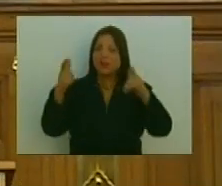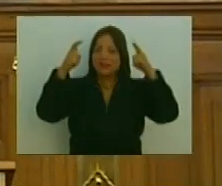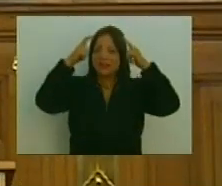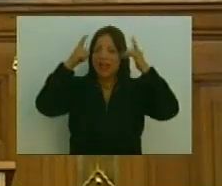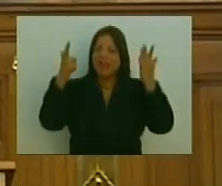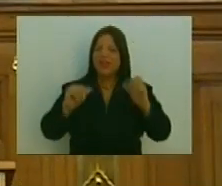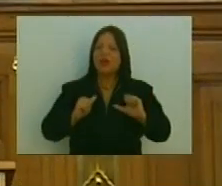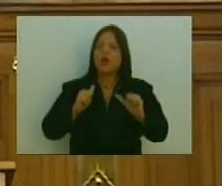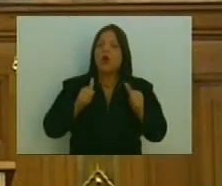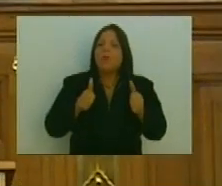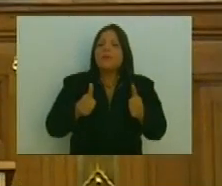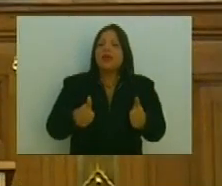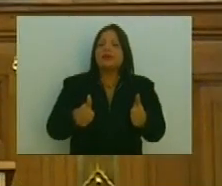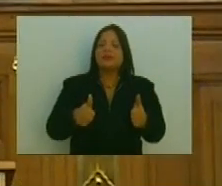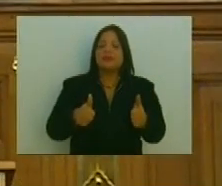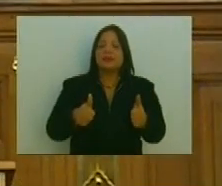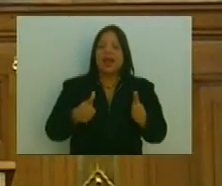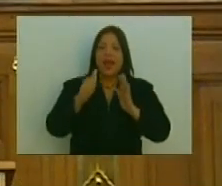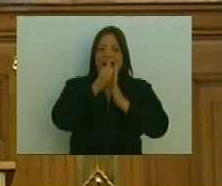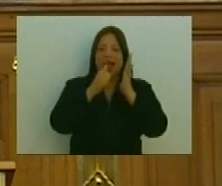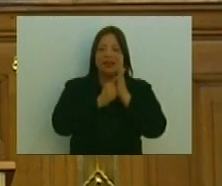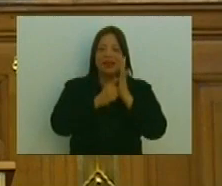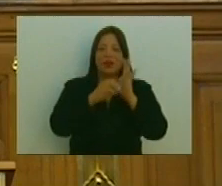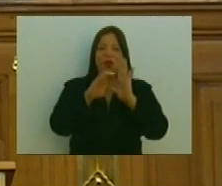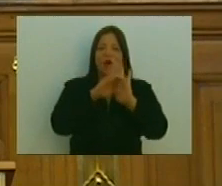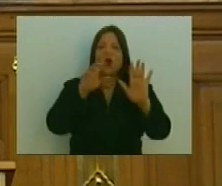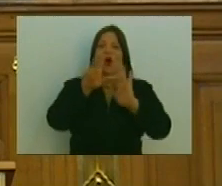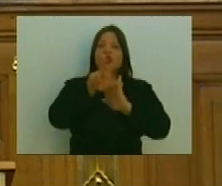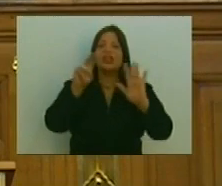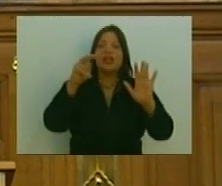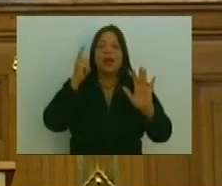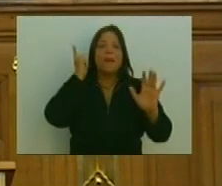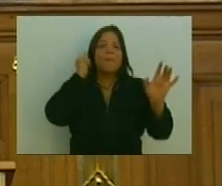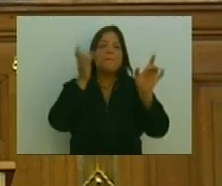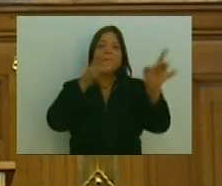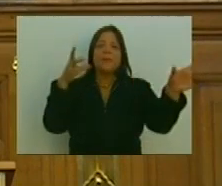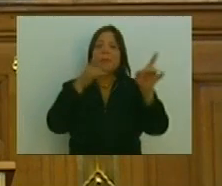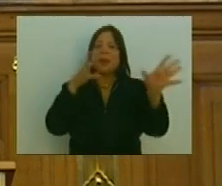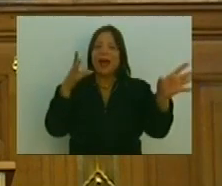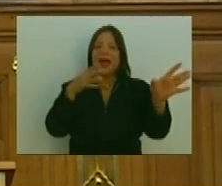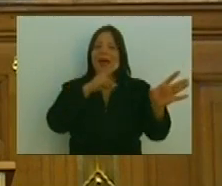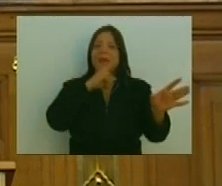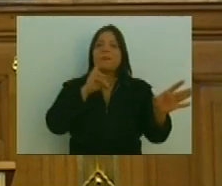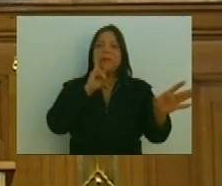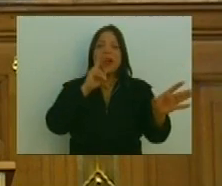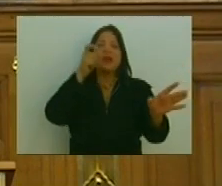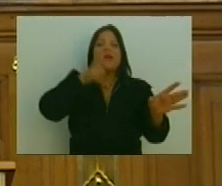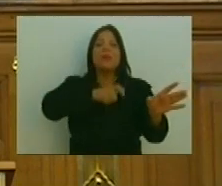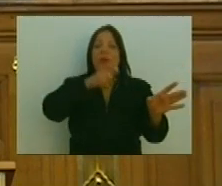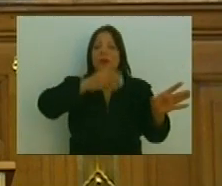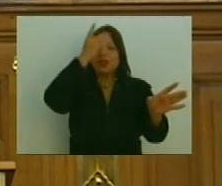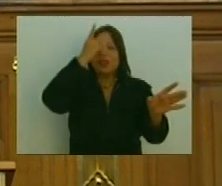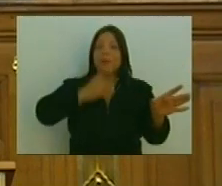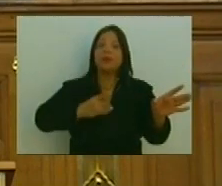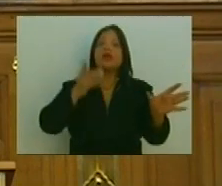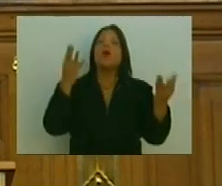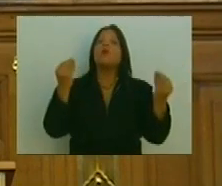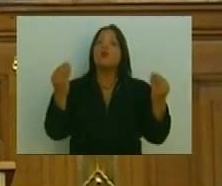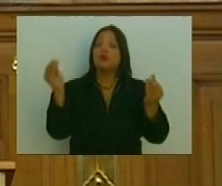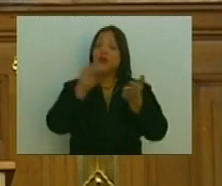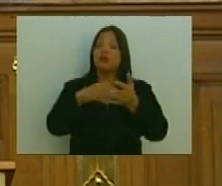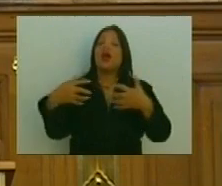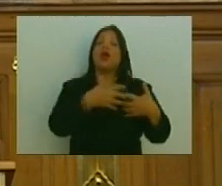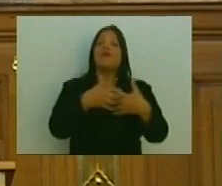1999 y comienza en el artículo 81, Noelí Pocaterra, madre de los indígenas y también de las personas con discapacidad. Ella y muchos dieron la